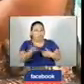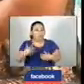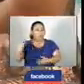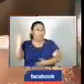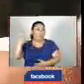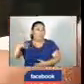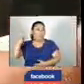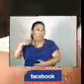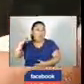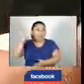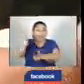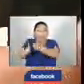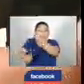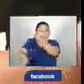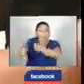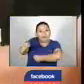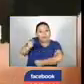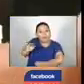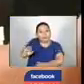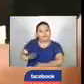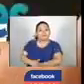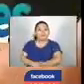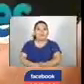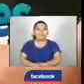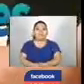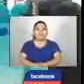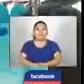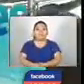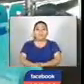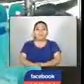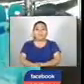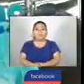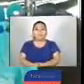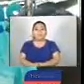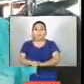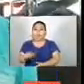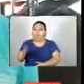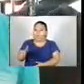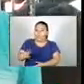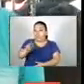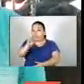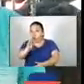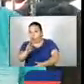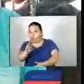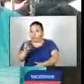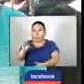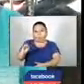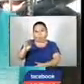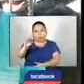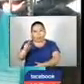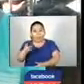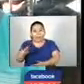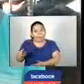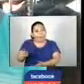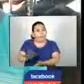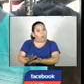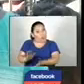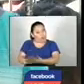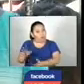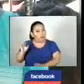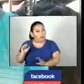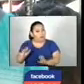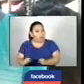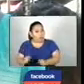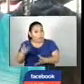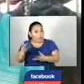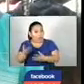tradicional lechita de cabra. Hay gente que se toma dos, tres, dependiendo, va, y la bolsa también, el dinero, va. Porque